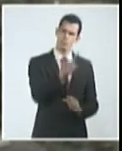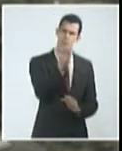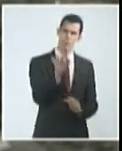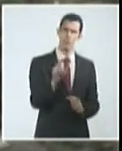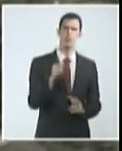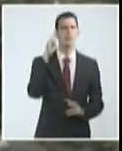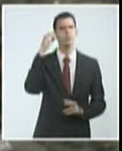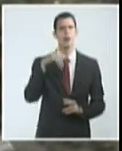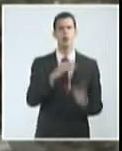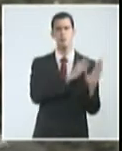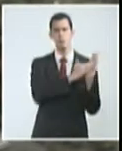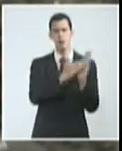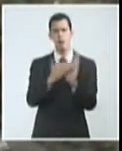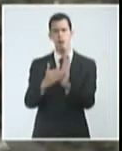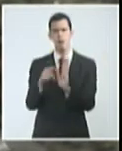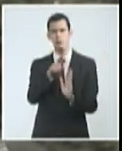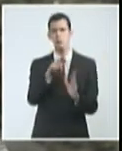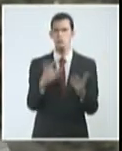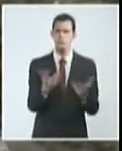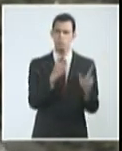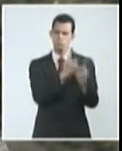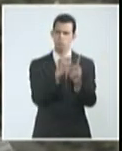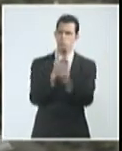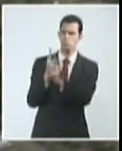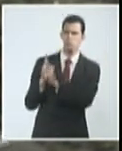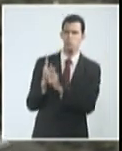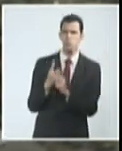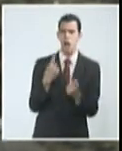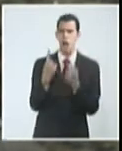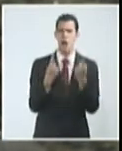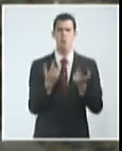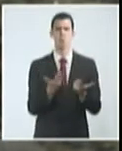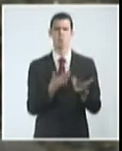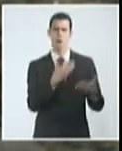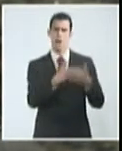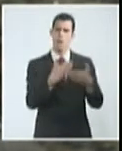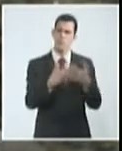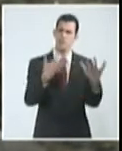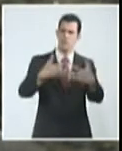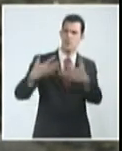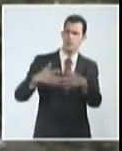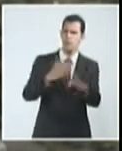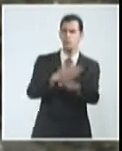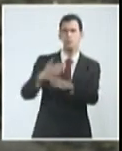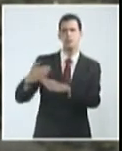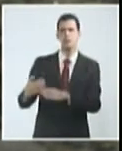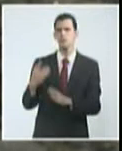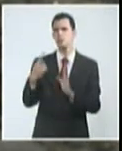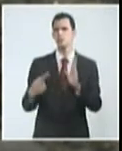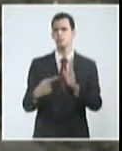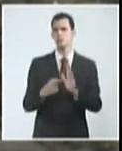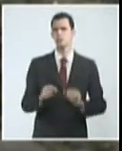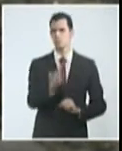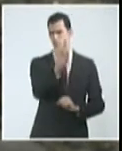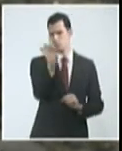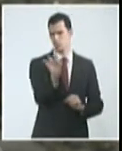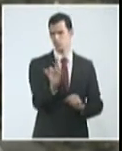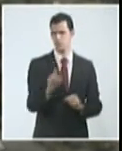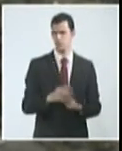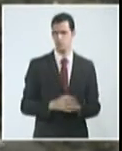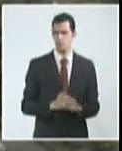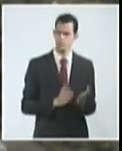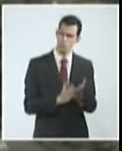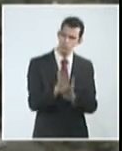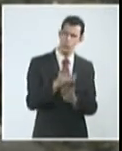sociedad cubana y que indudablemente han tenido un gran impacto en los cubanos. ¿Se va a mantener en el tiempo esta práctica?